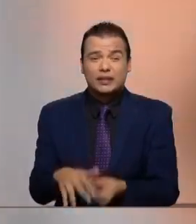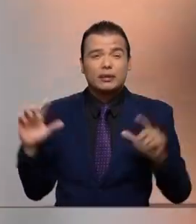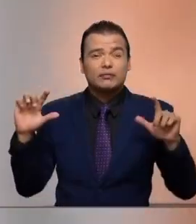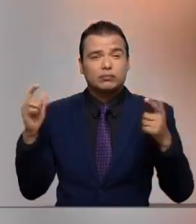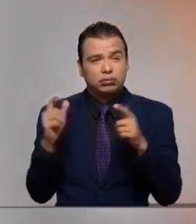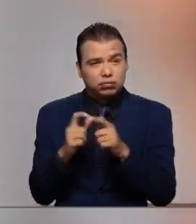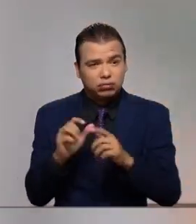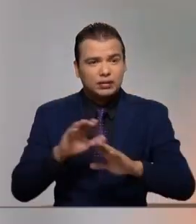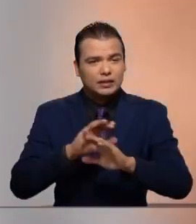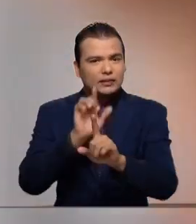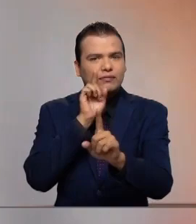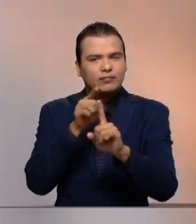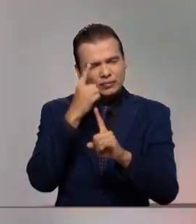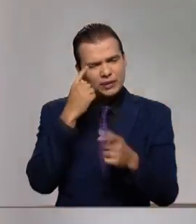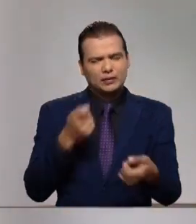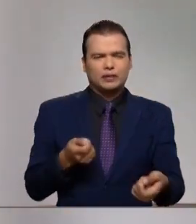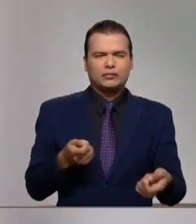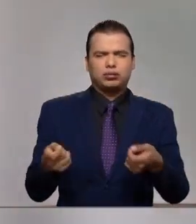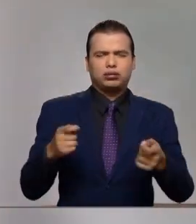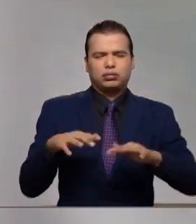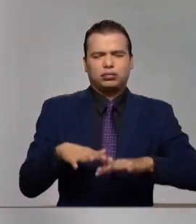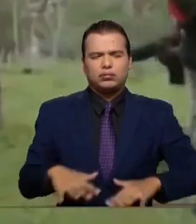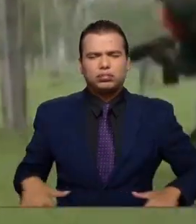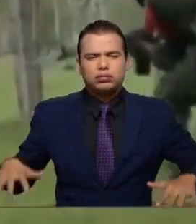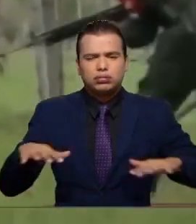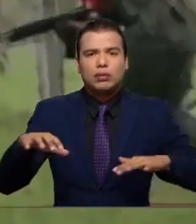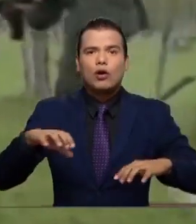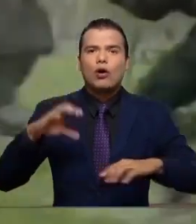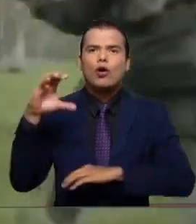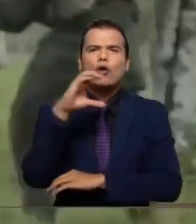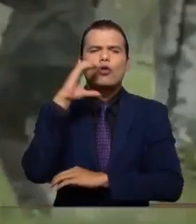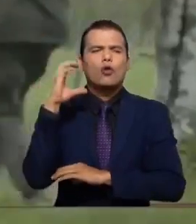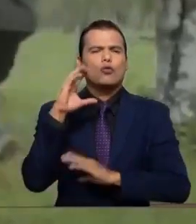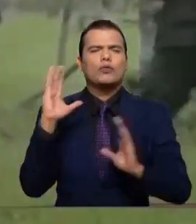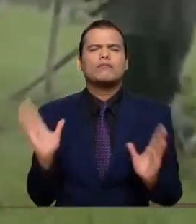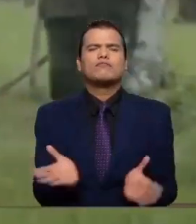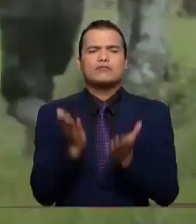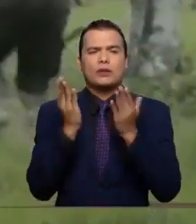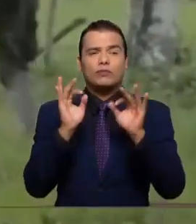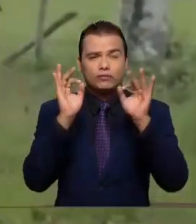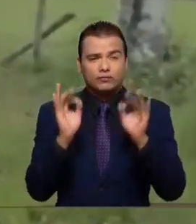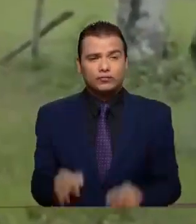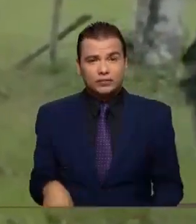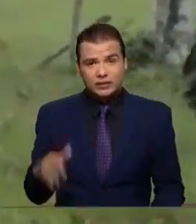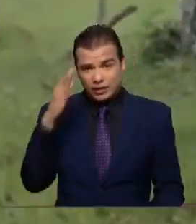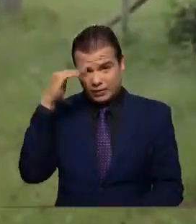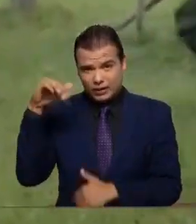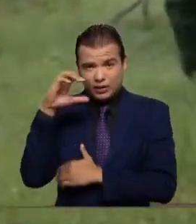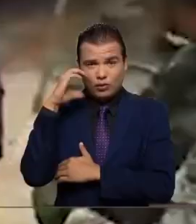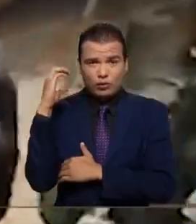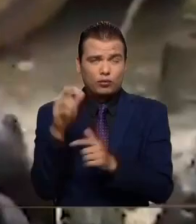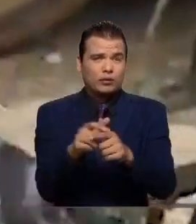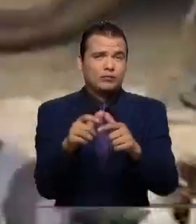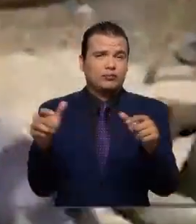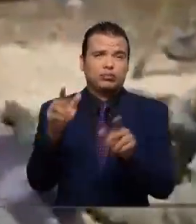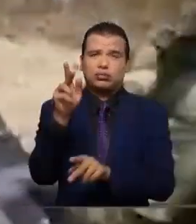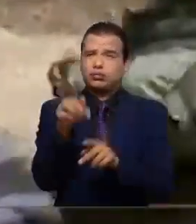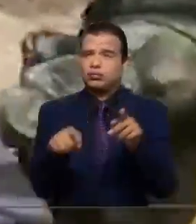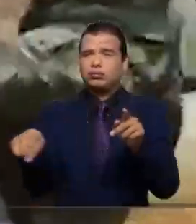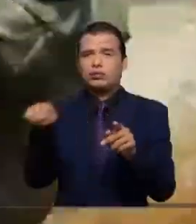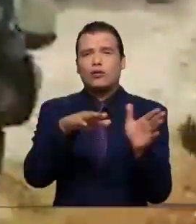dedicarnos a gobernar y a lograr las cosas buenas que necesita el país. La guerra en nuestro país ha dejado miles de personas muertas,